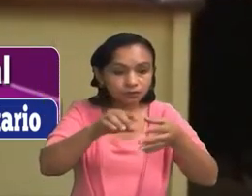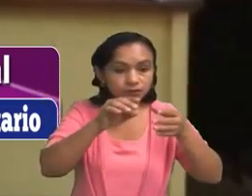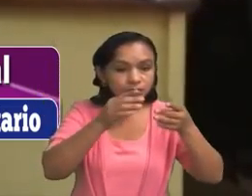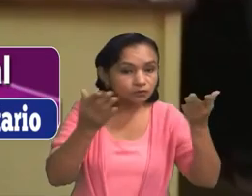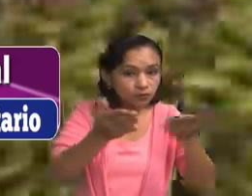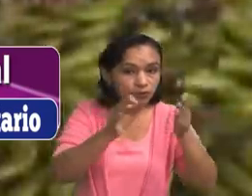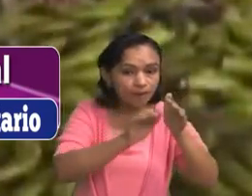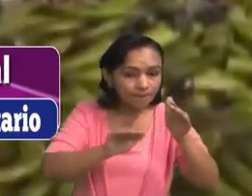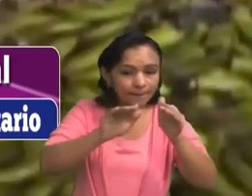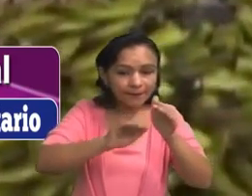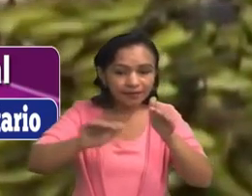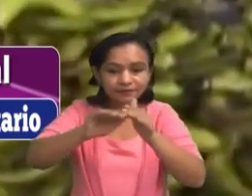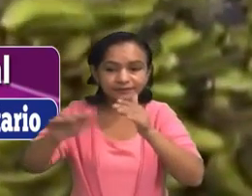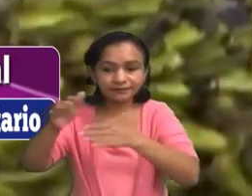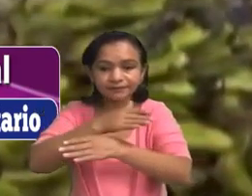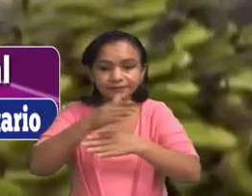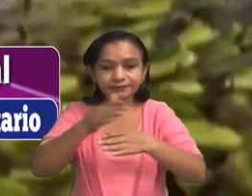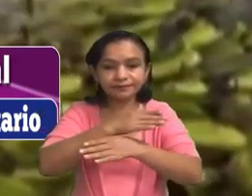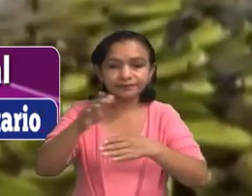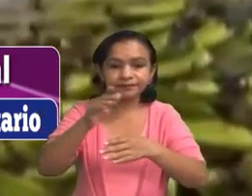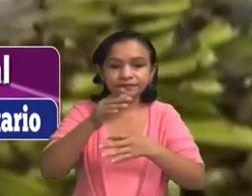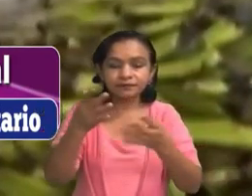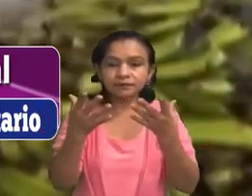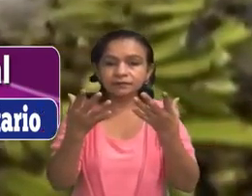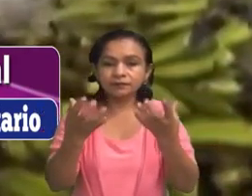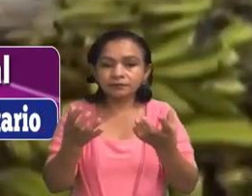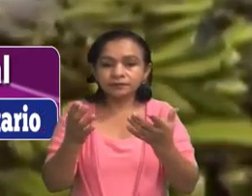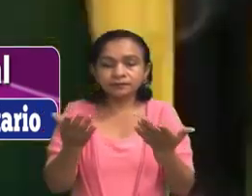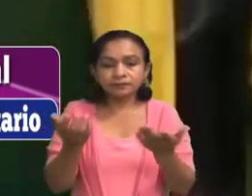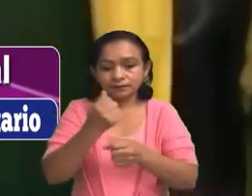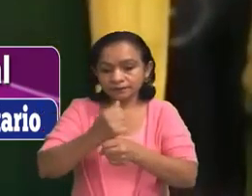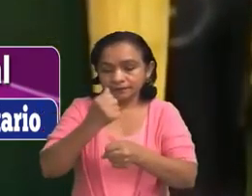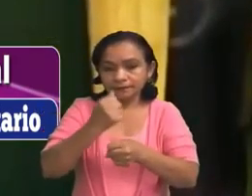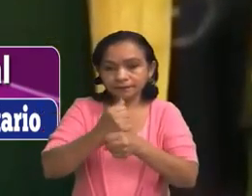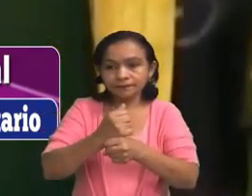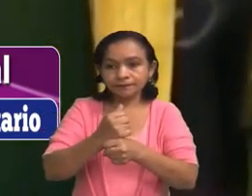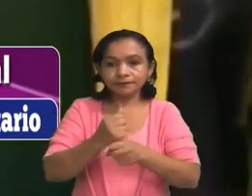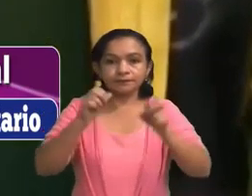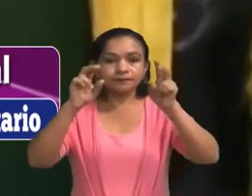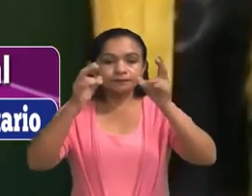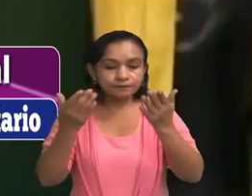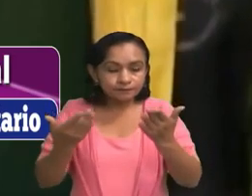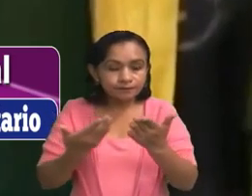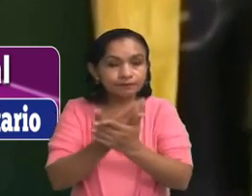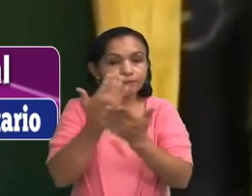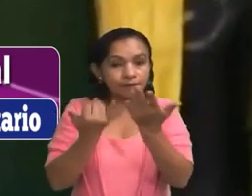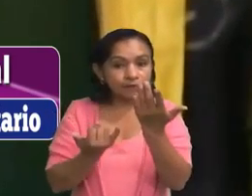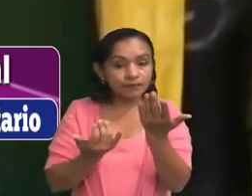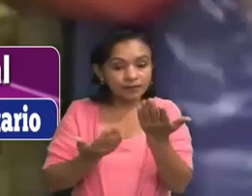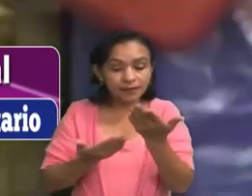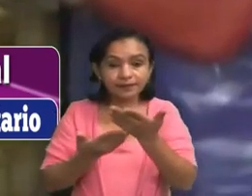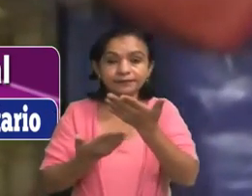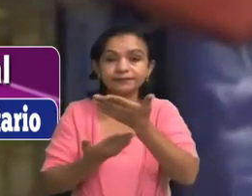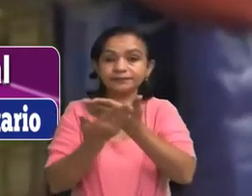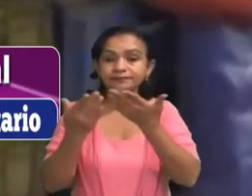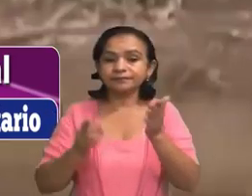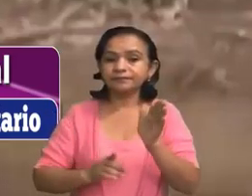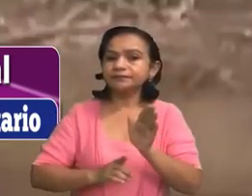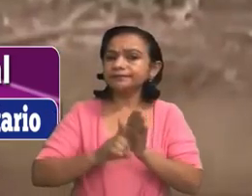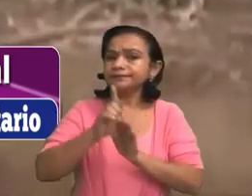de la zona, o sea, de trópico seco. Okay. Hemos trabajado alrededor de tecnologías. Actualmente hemos